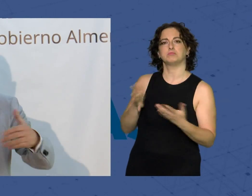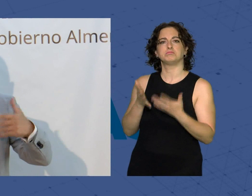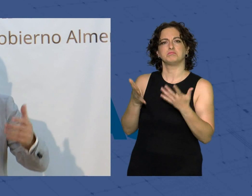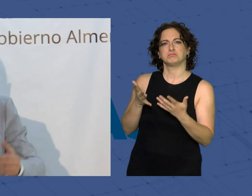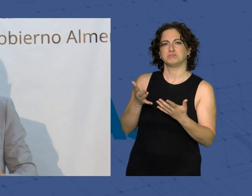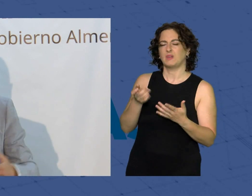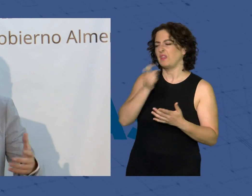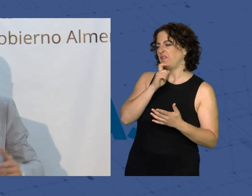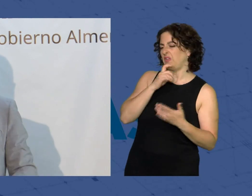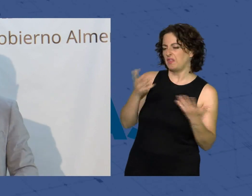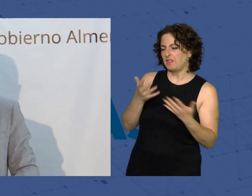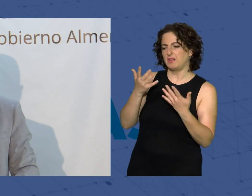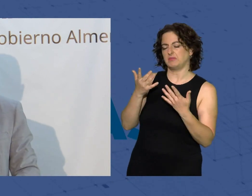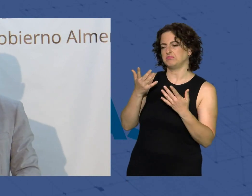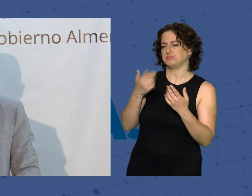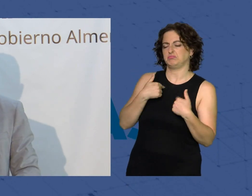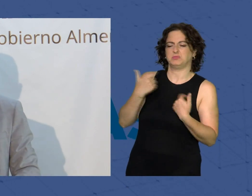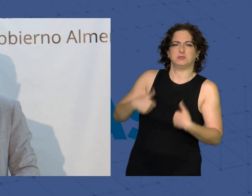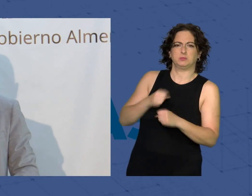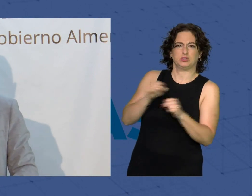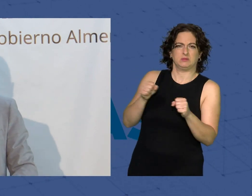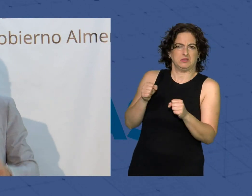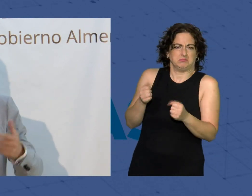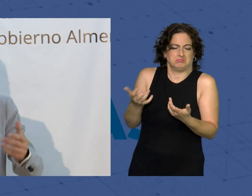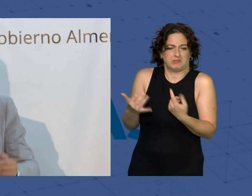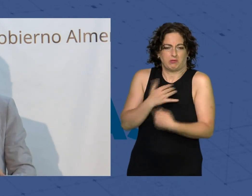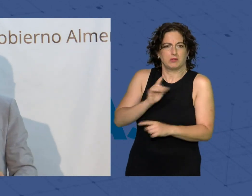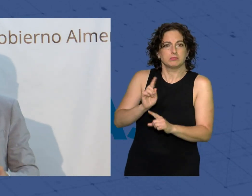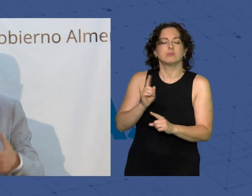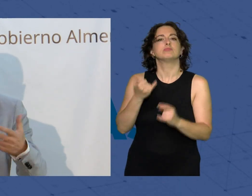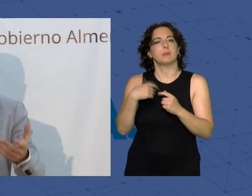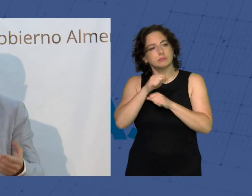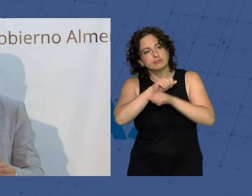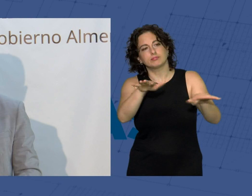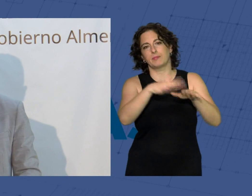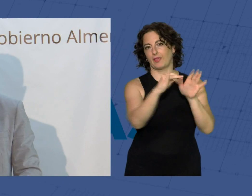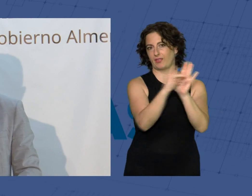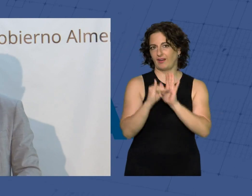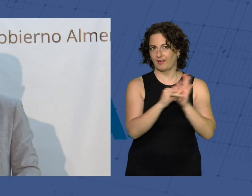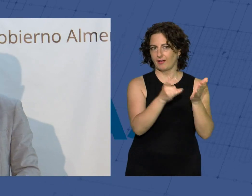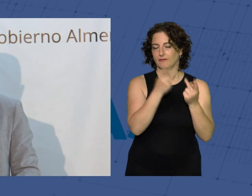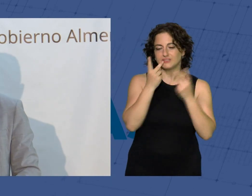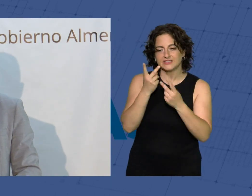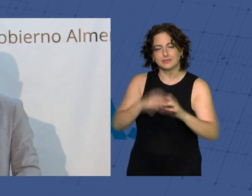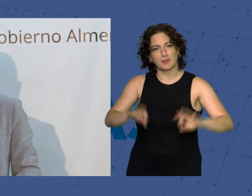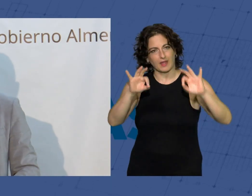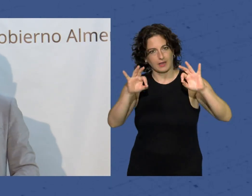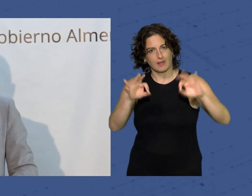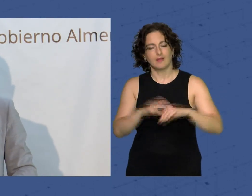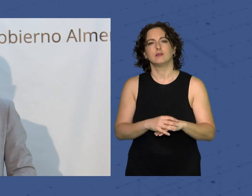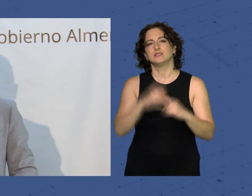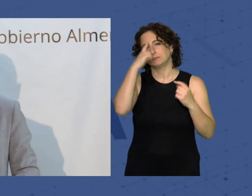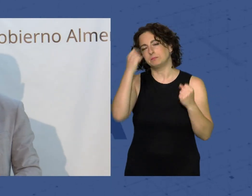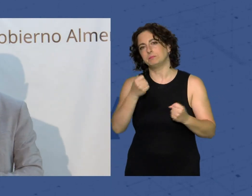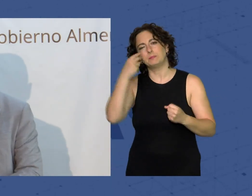algo como muy ajeno a nosotros a gran público también acercarla a través de esas visitas especializadas que no tienen que